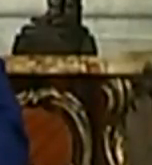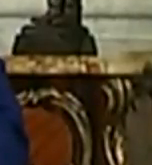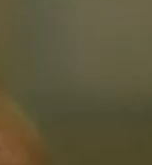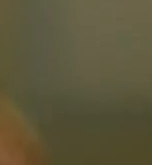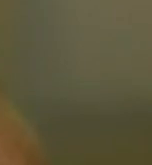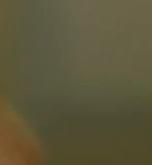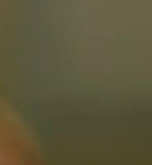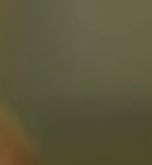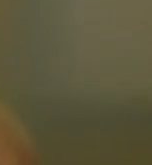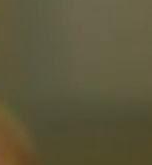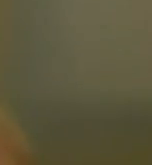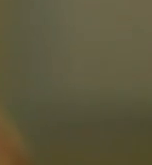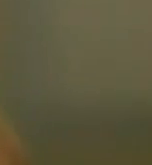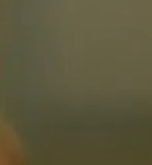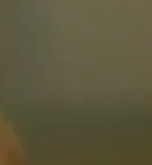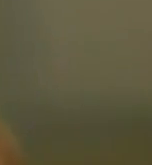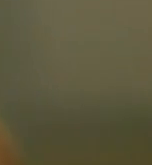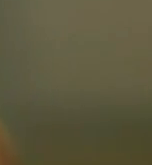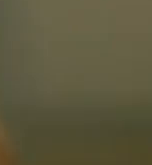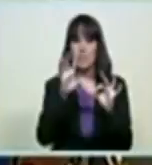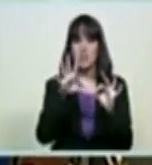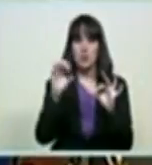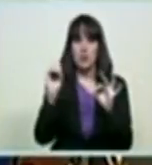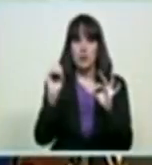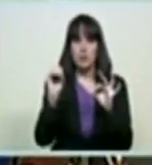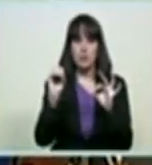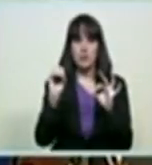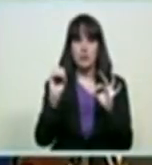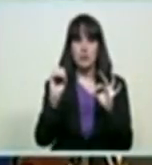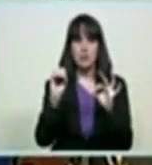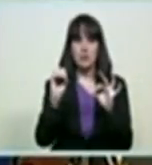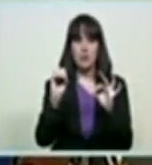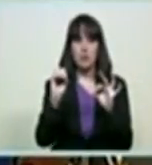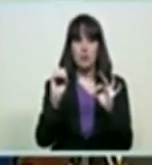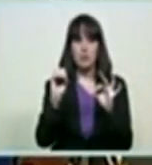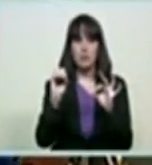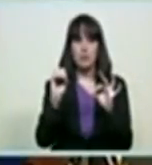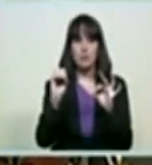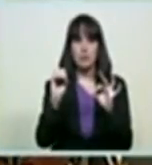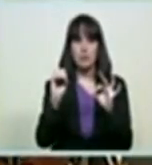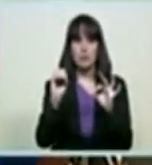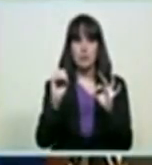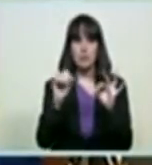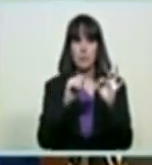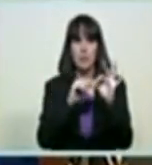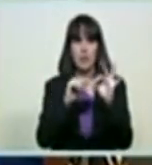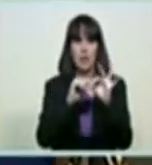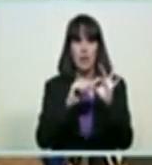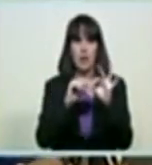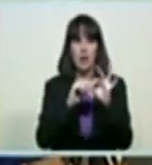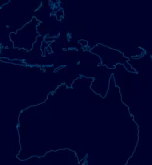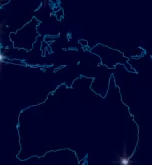proteger la moneda local en medio de una inflación que según el fm podría llegar a un millón por ciento este año vuelve